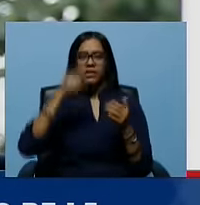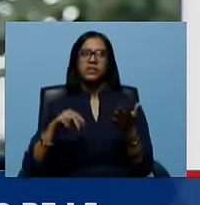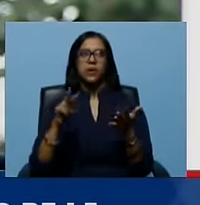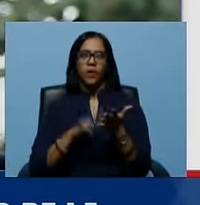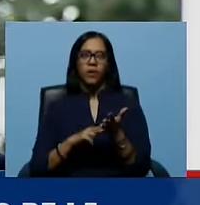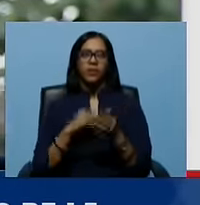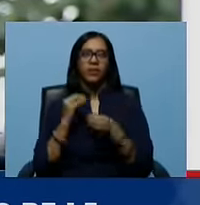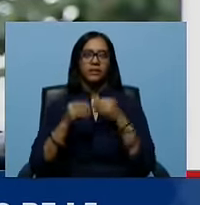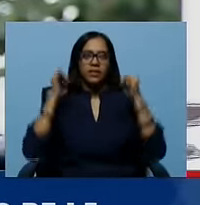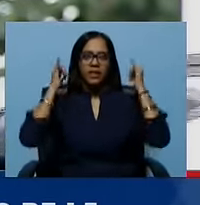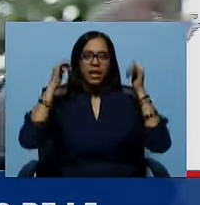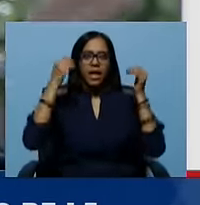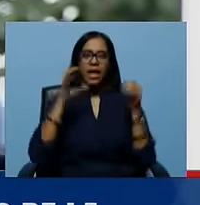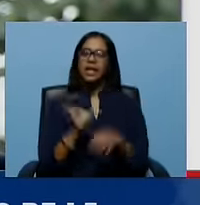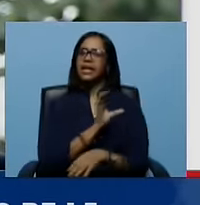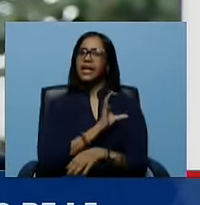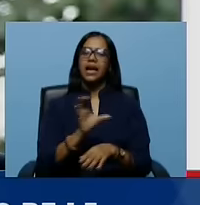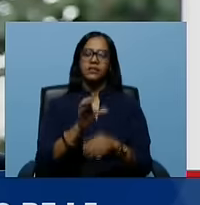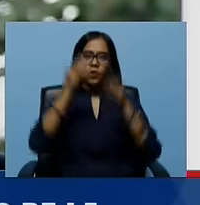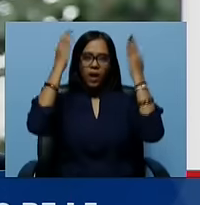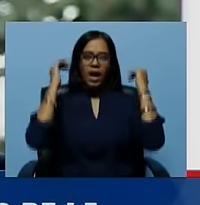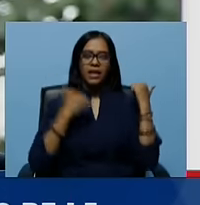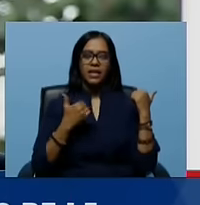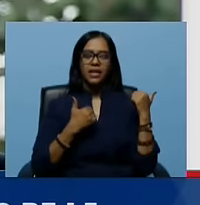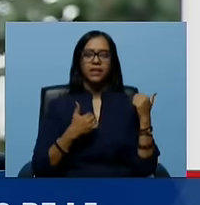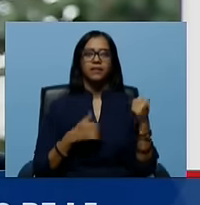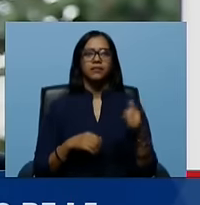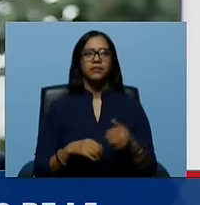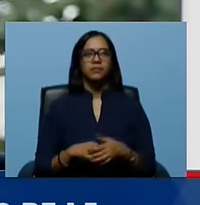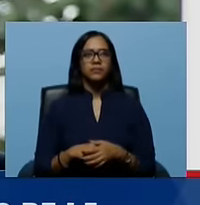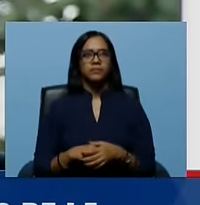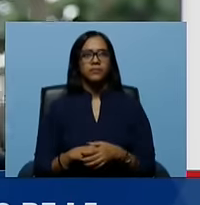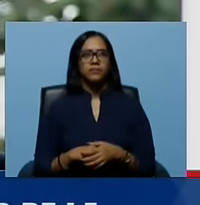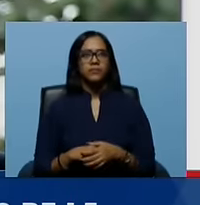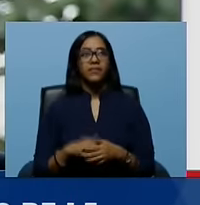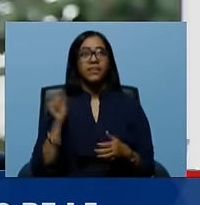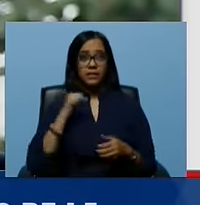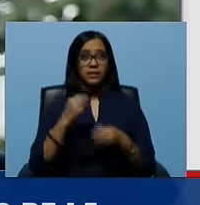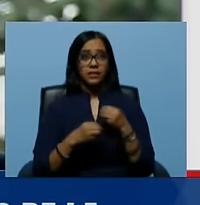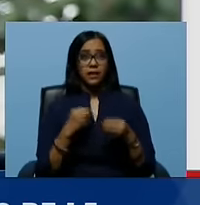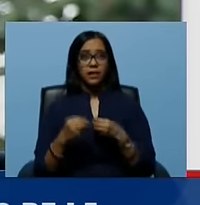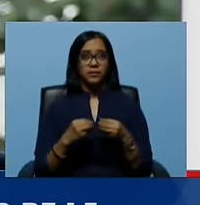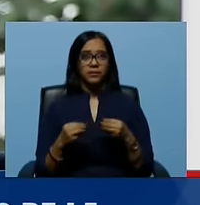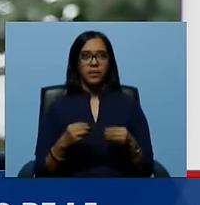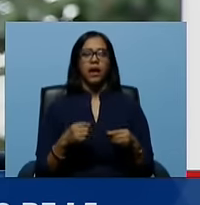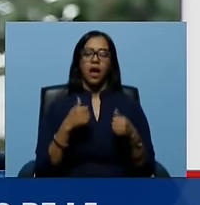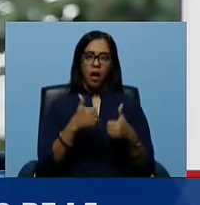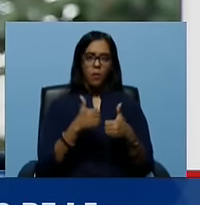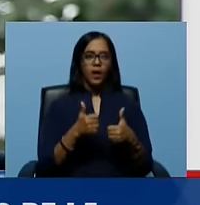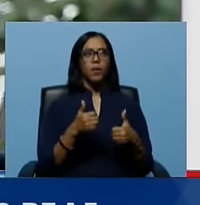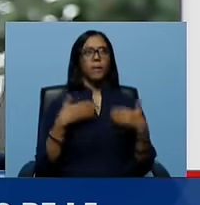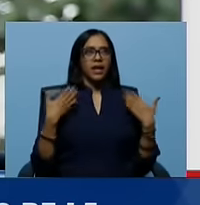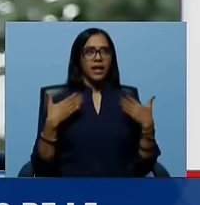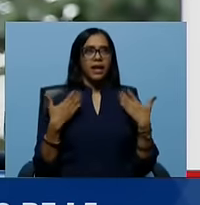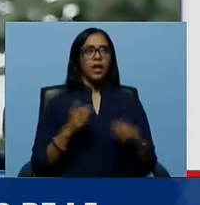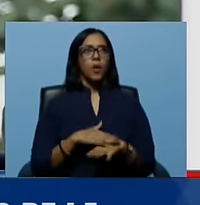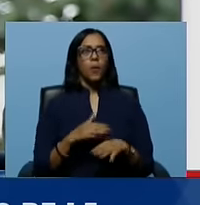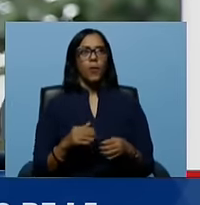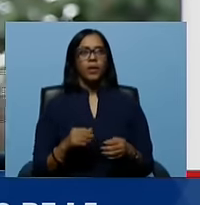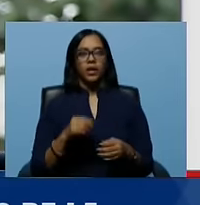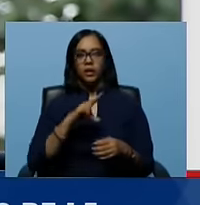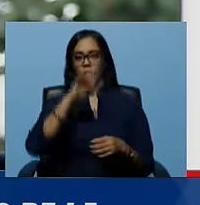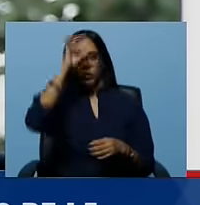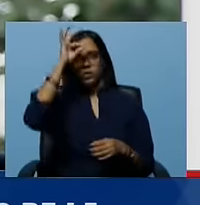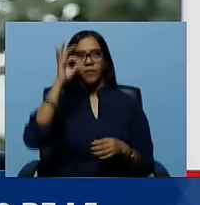festivales del canto de Ali, de la canción necesaria. ¿Sí se hacen? Ah, bueno, me alegra, ¿ves? Porque no estaba